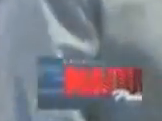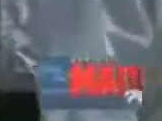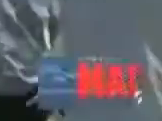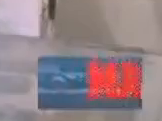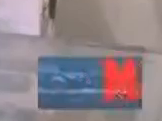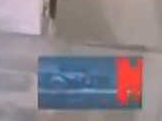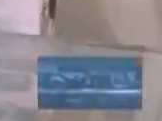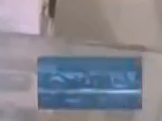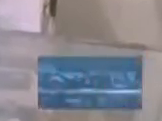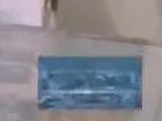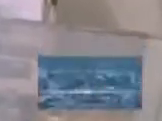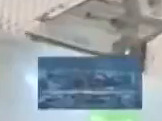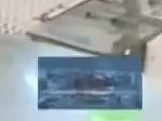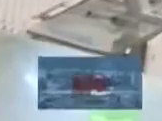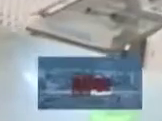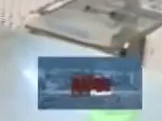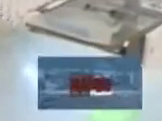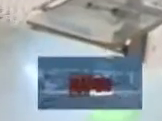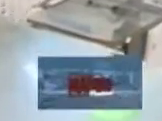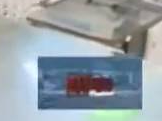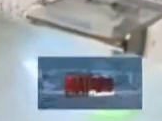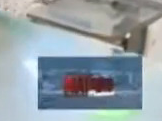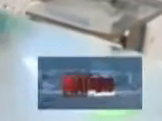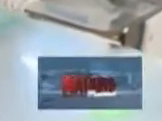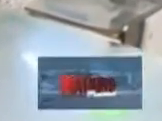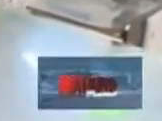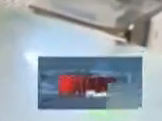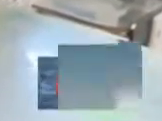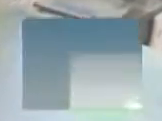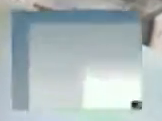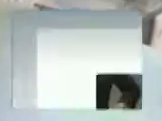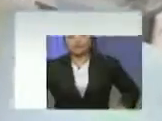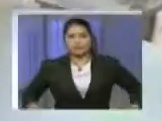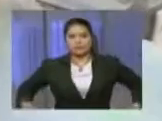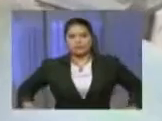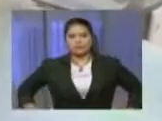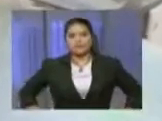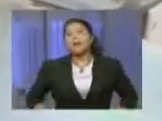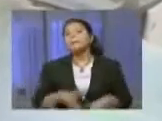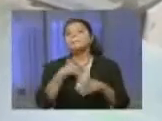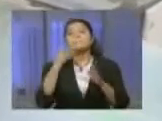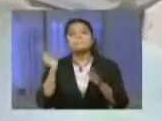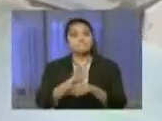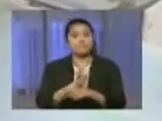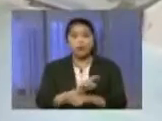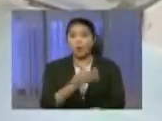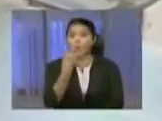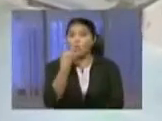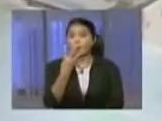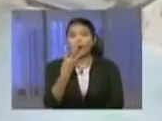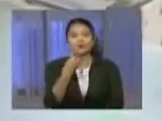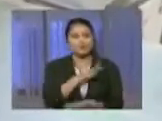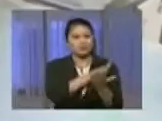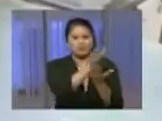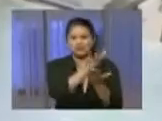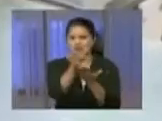los trabajadores el mantenimiento y la preparación para de cuatro líneas de producción cuatro nuevas líneas de